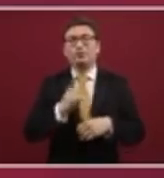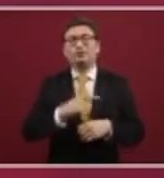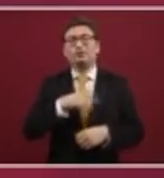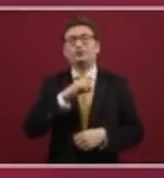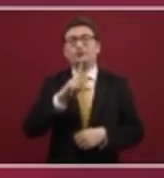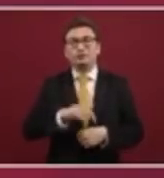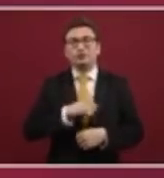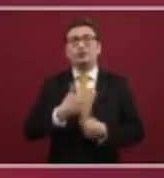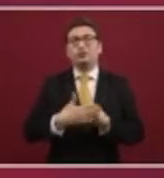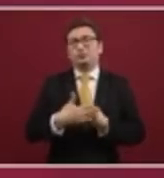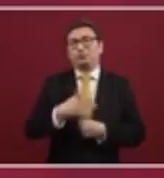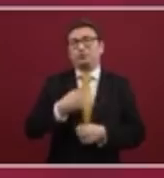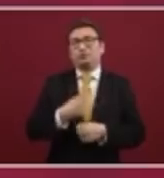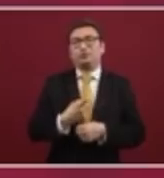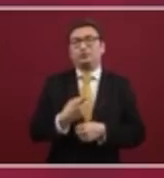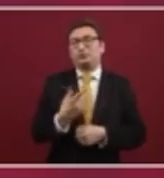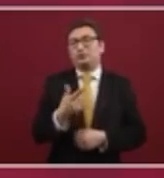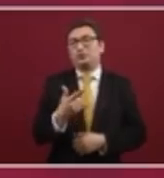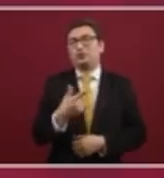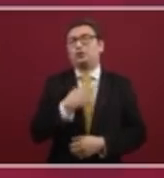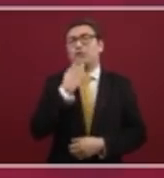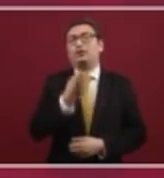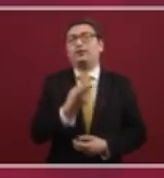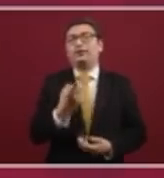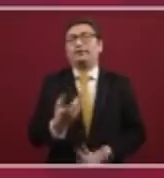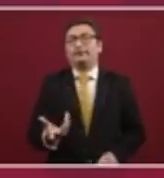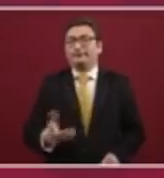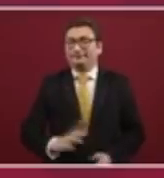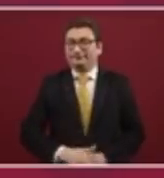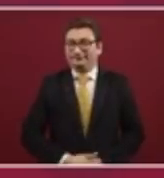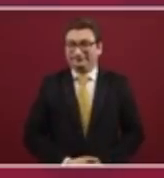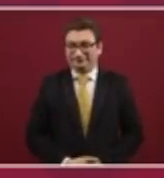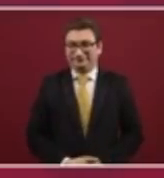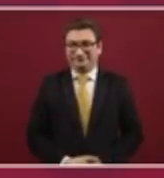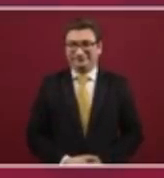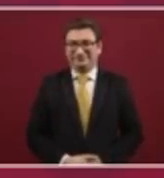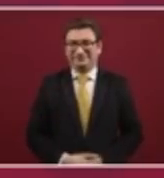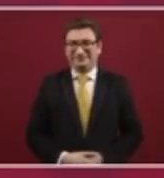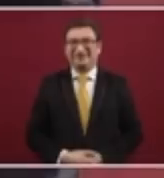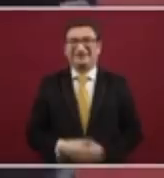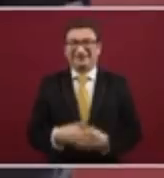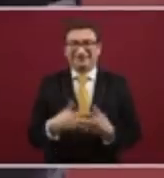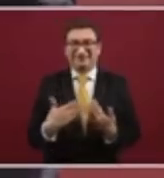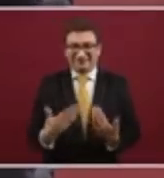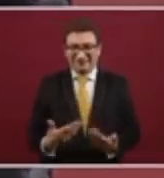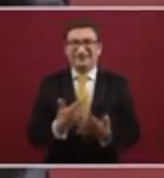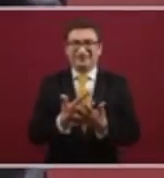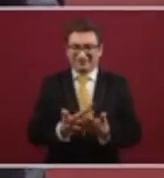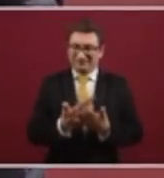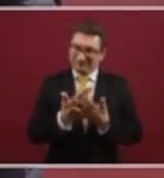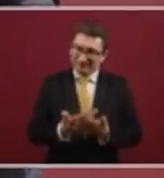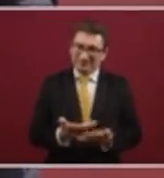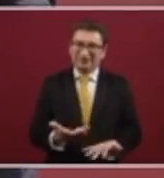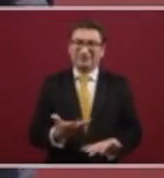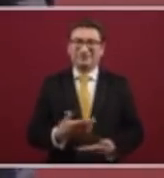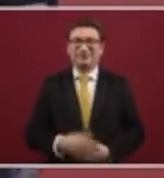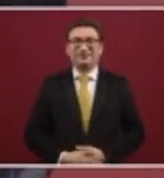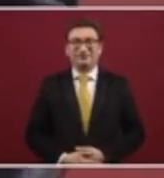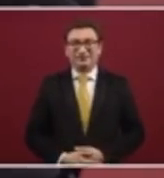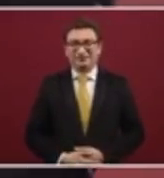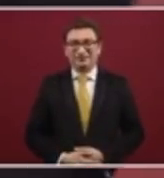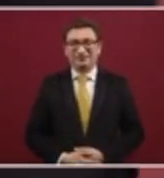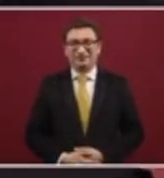decir el día primero de julio? Señaló que nunca se comprometió a continuar con las rondas para que